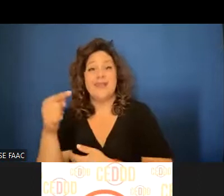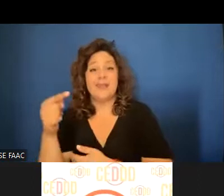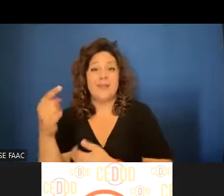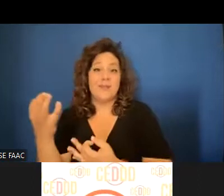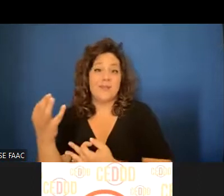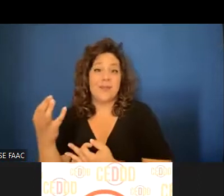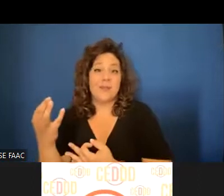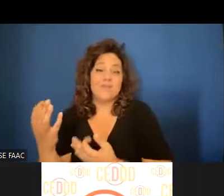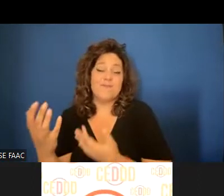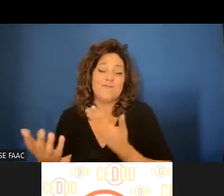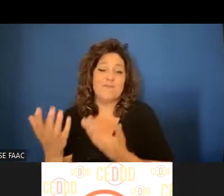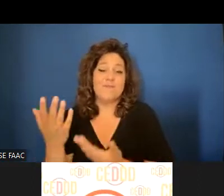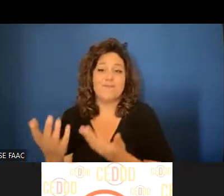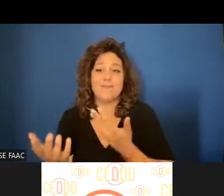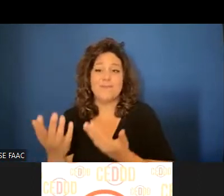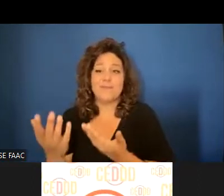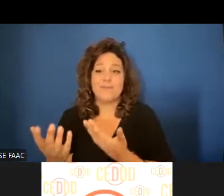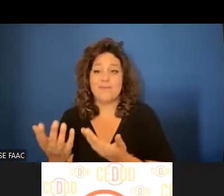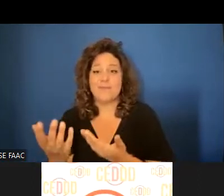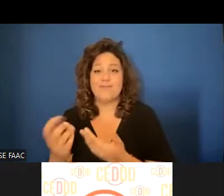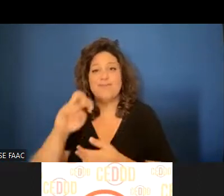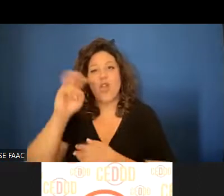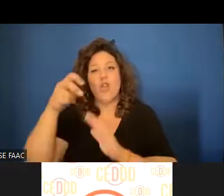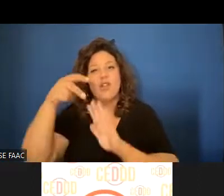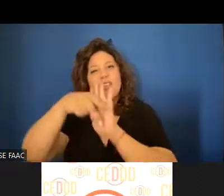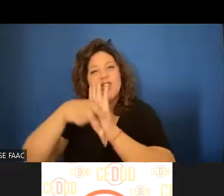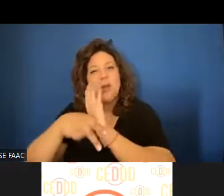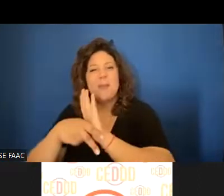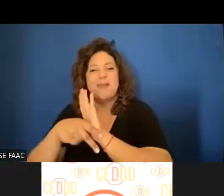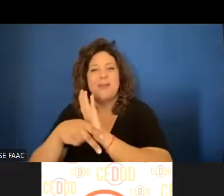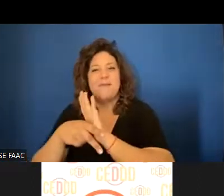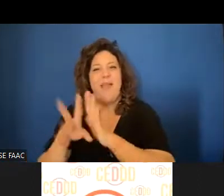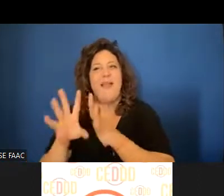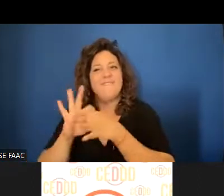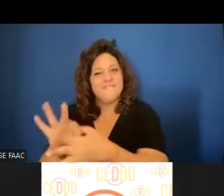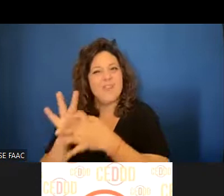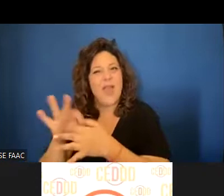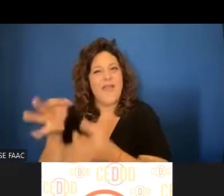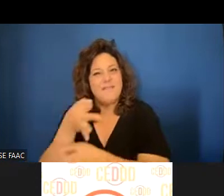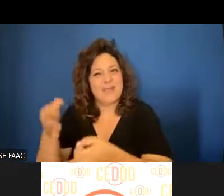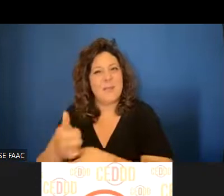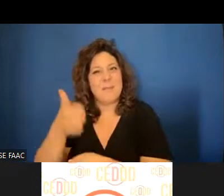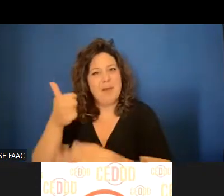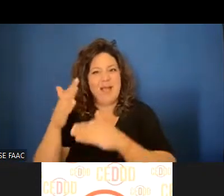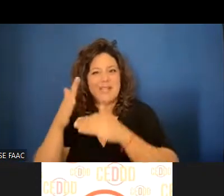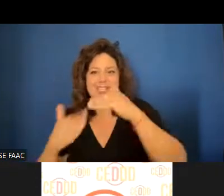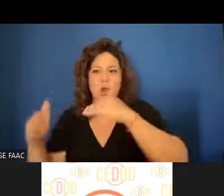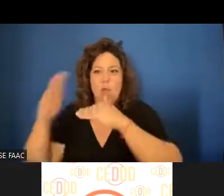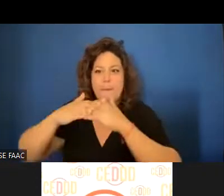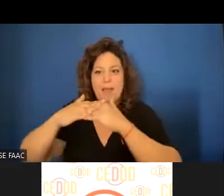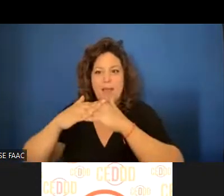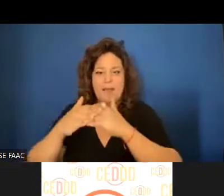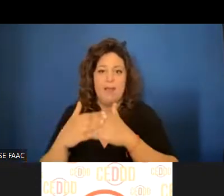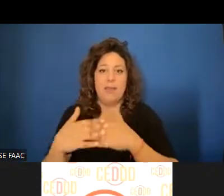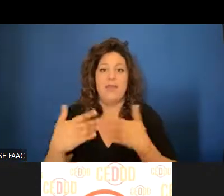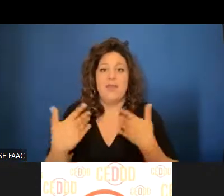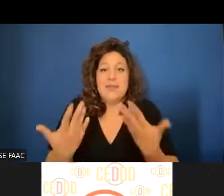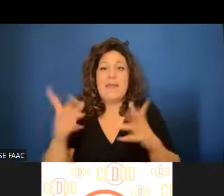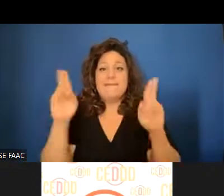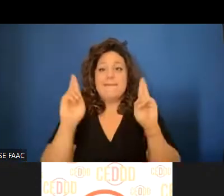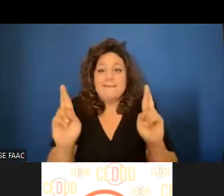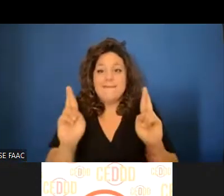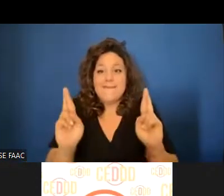tampoco describe o expresa o nos da los criterios objetivos por los que una conducta discriminatoria sería sancionable de